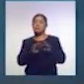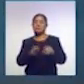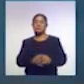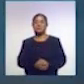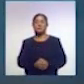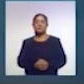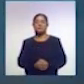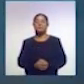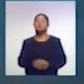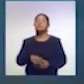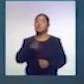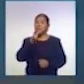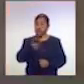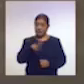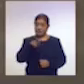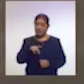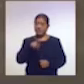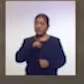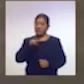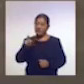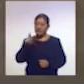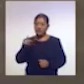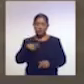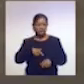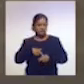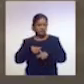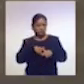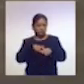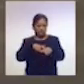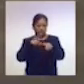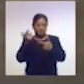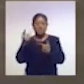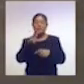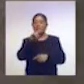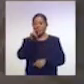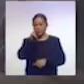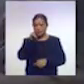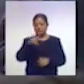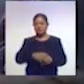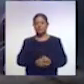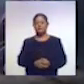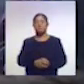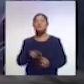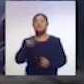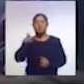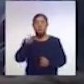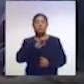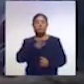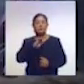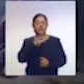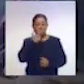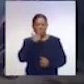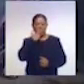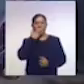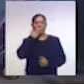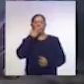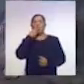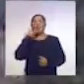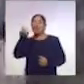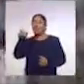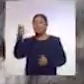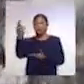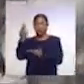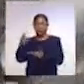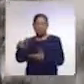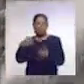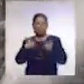verdad, fíjate que, bueno, quienes nos sigan a través de la señal de televisión, pues podrán apreciar que, aunque se trata de jóvenes, la verdad es